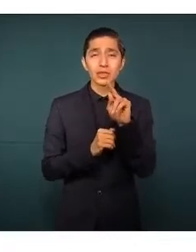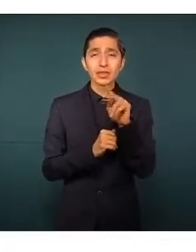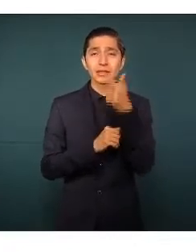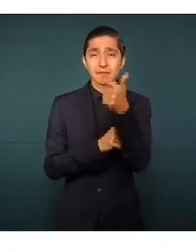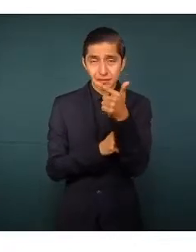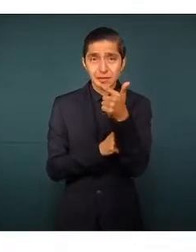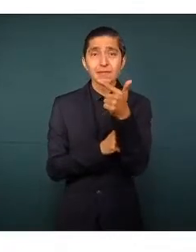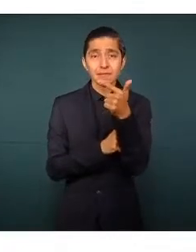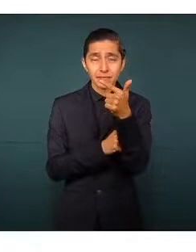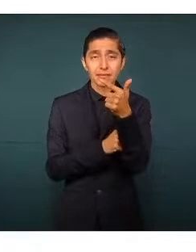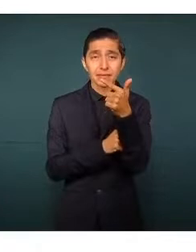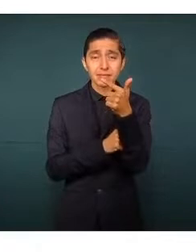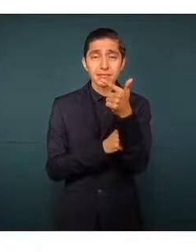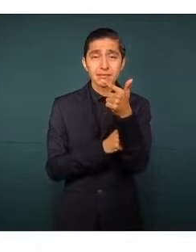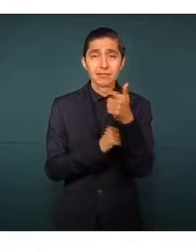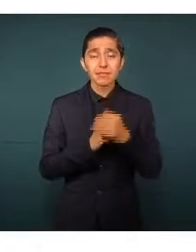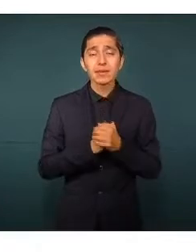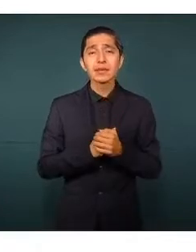1,387,